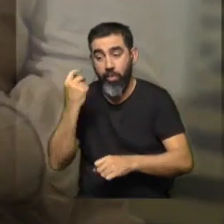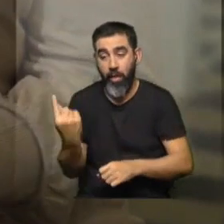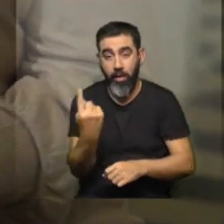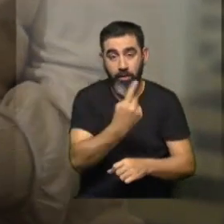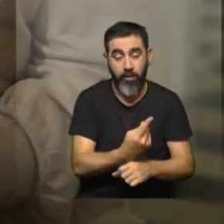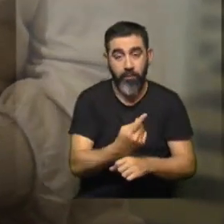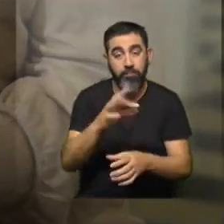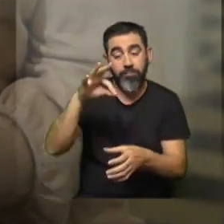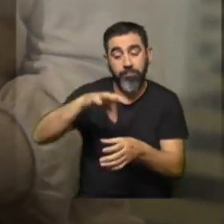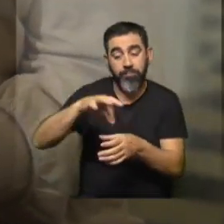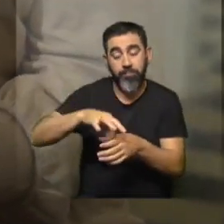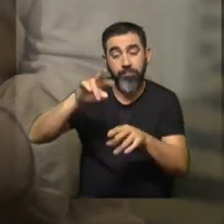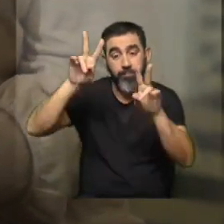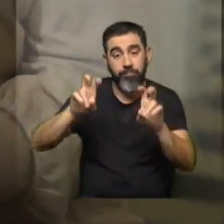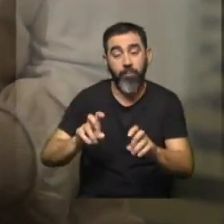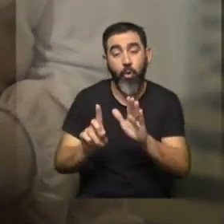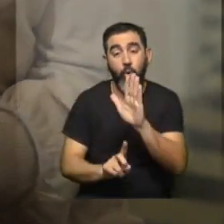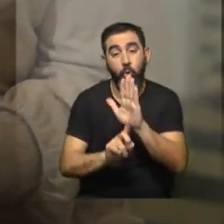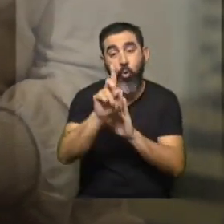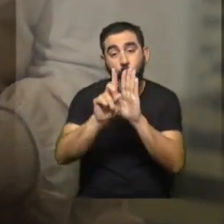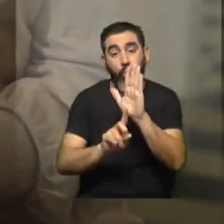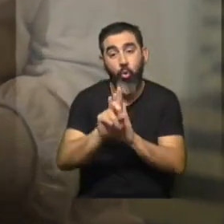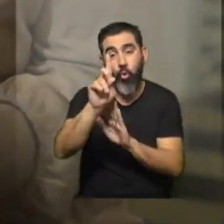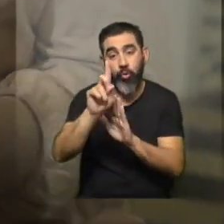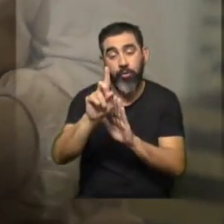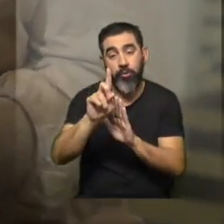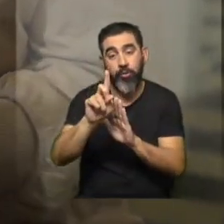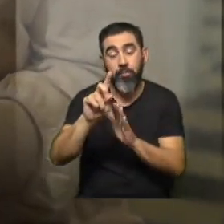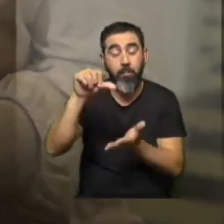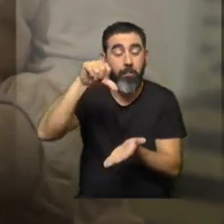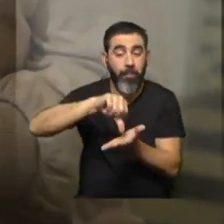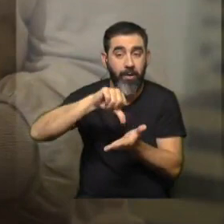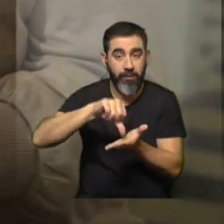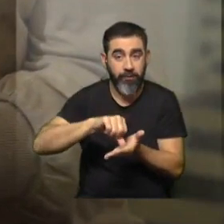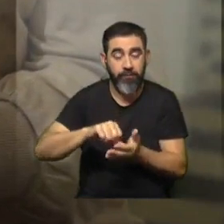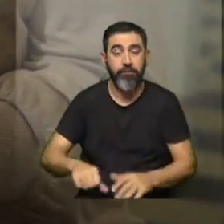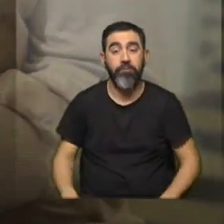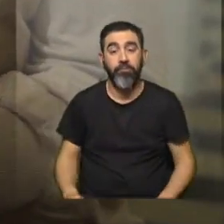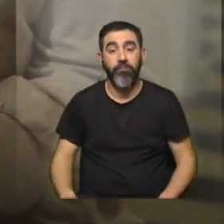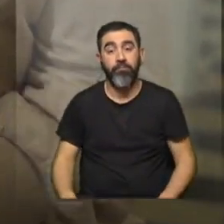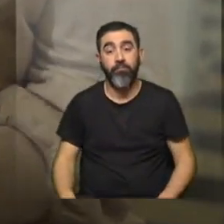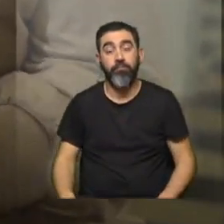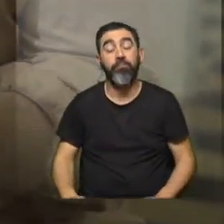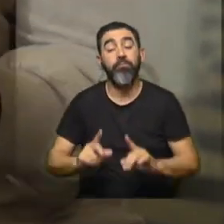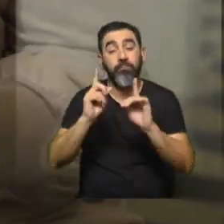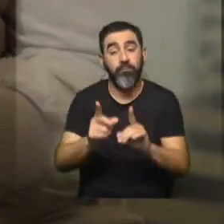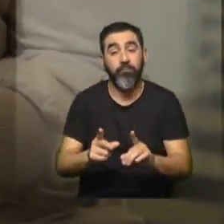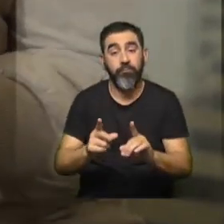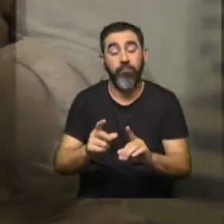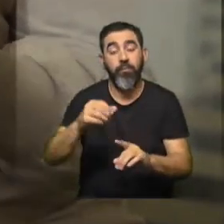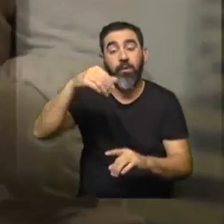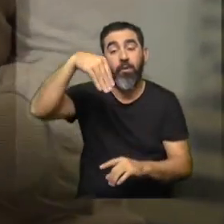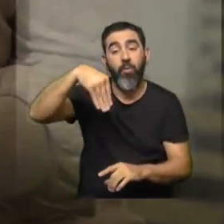pigmentos venían del norte, bueno, del norte del país. También pudimos saber que los moluscos